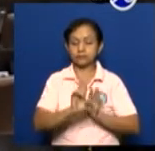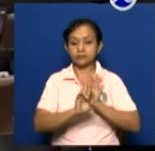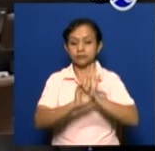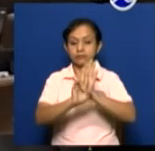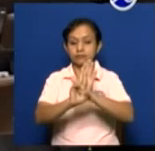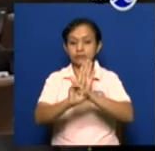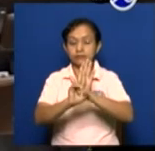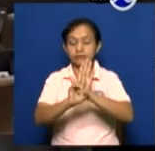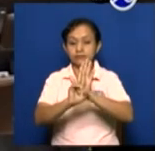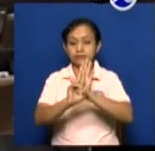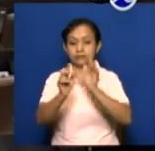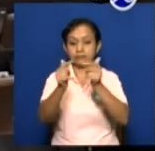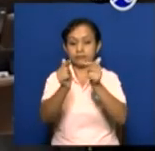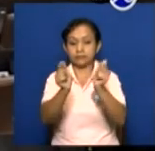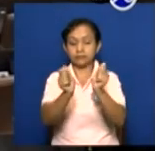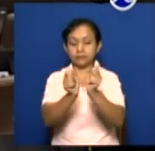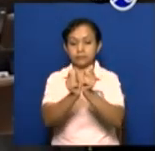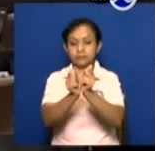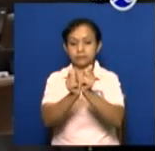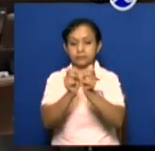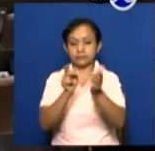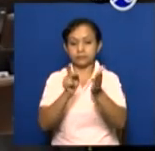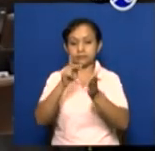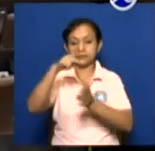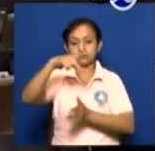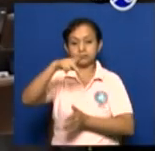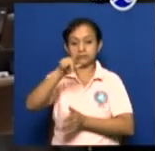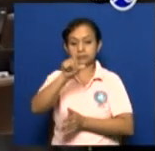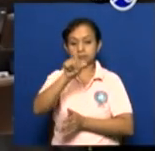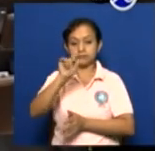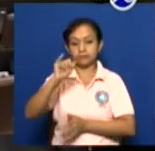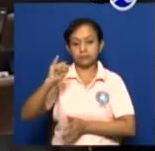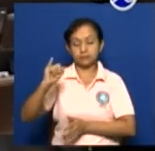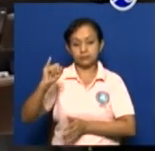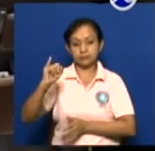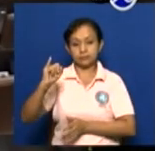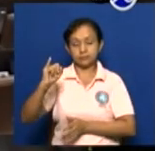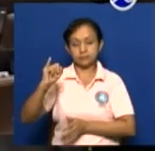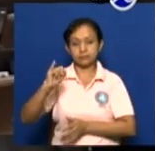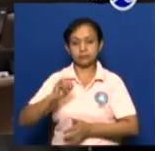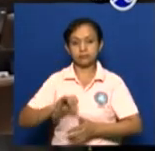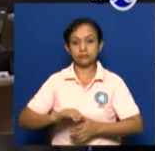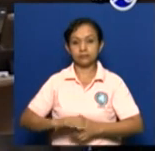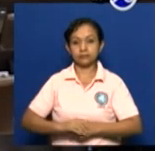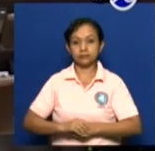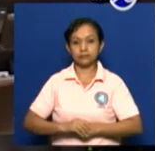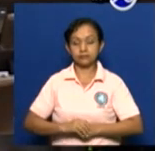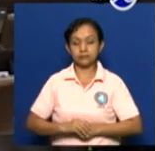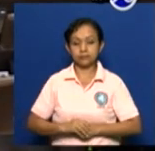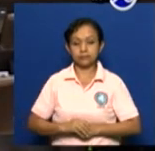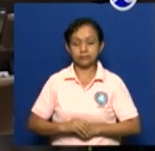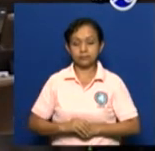representación de la bancada del Partido Liberal Independiente, PLI.